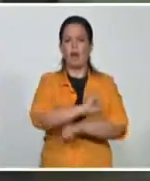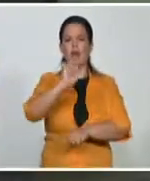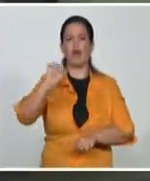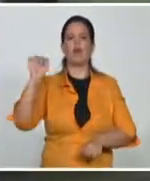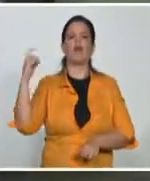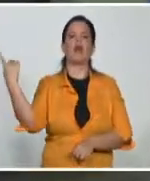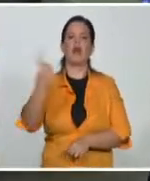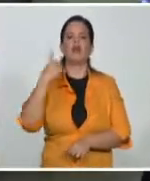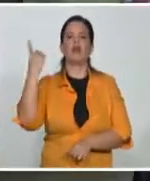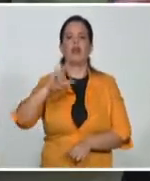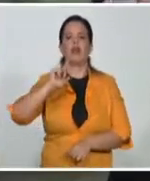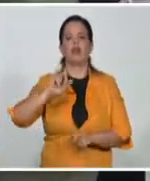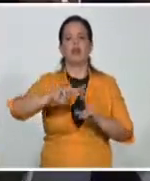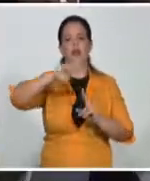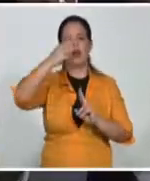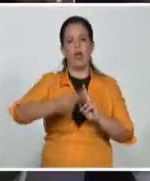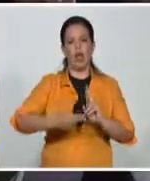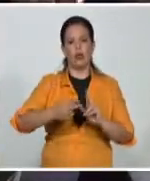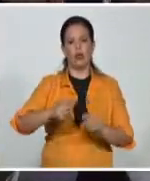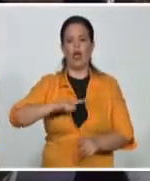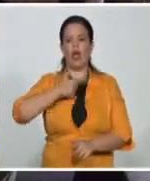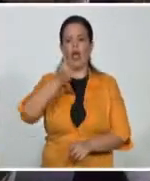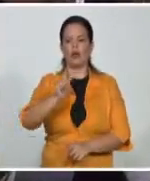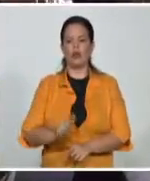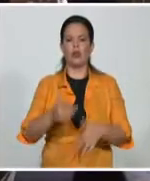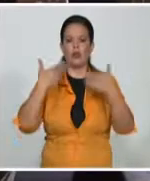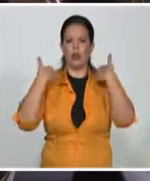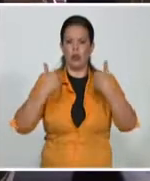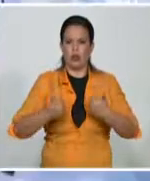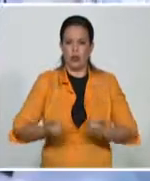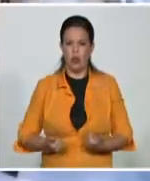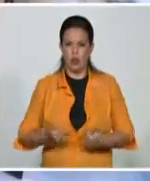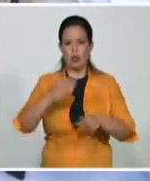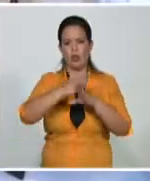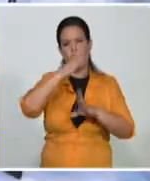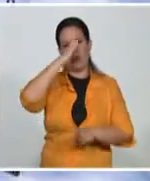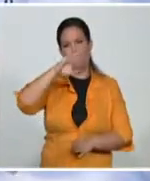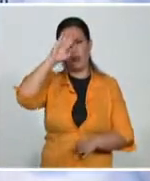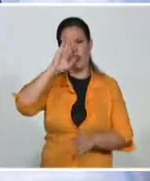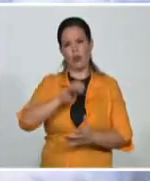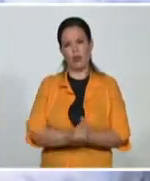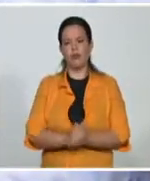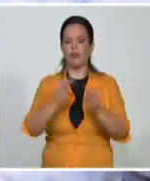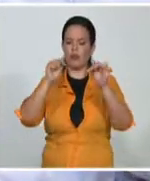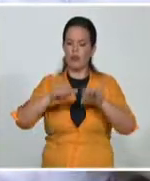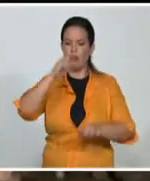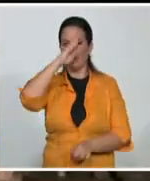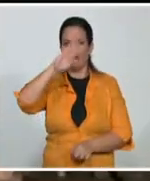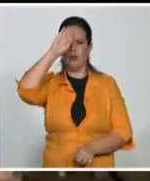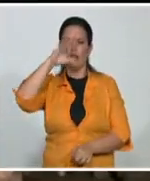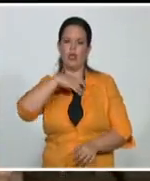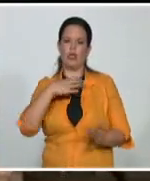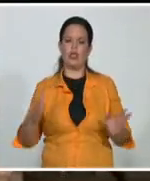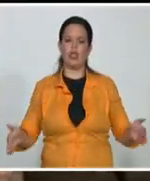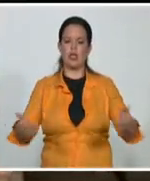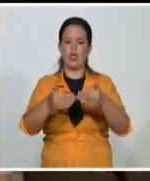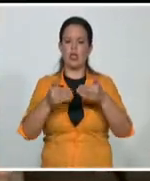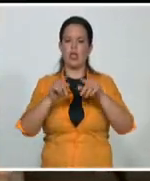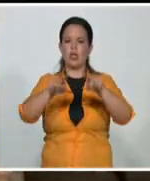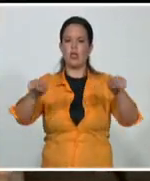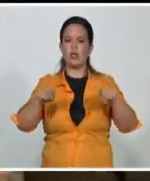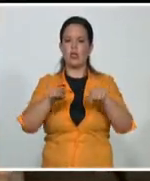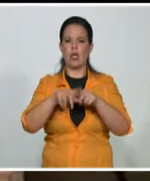2021 al actor y director santiaguero Dagoberto Gainza. Aunque en el país se encuentran cerradas las salas teatrales por la